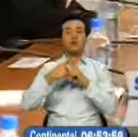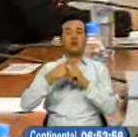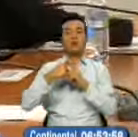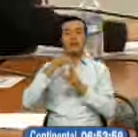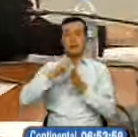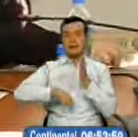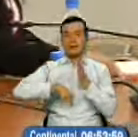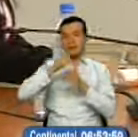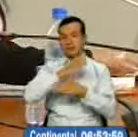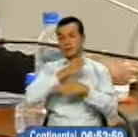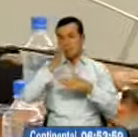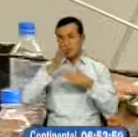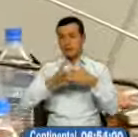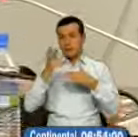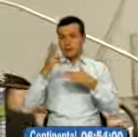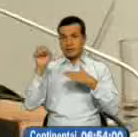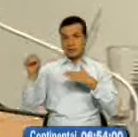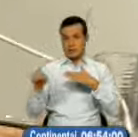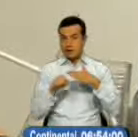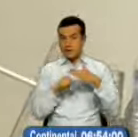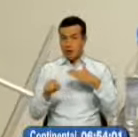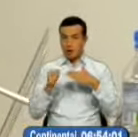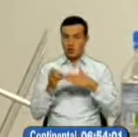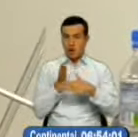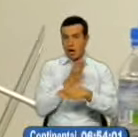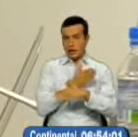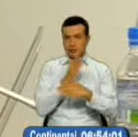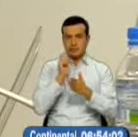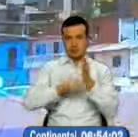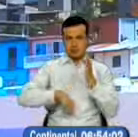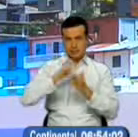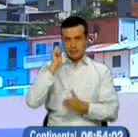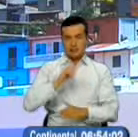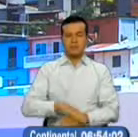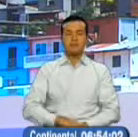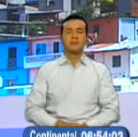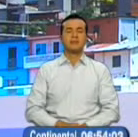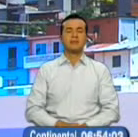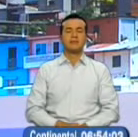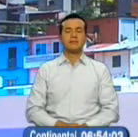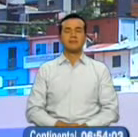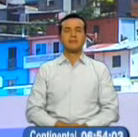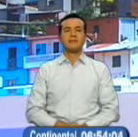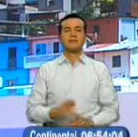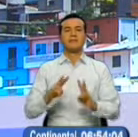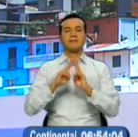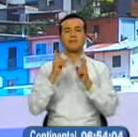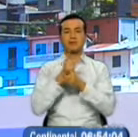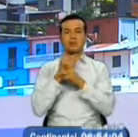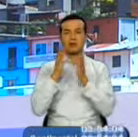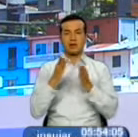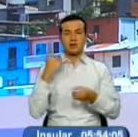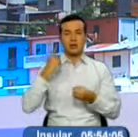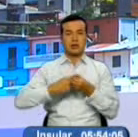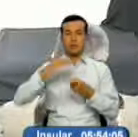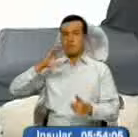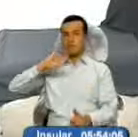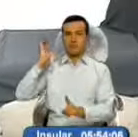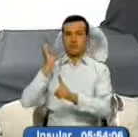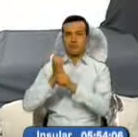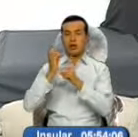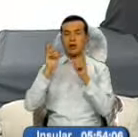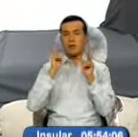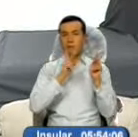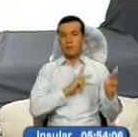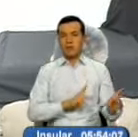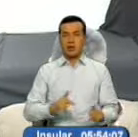periodo legislativo que vence el 13 de mayo. Alexis Moncayo, Ecuador TV. Revisamos otros temas. Concejales de Quito cuestionan el plan de asfaltado